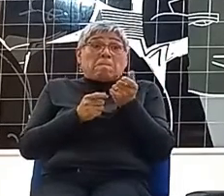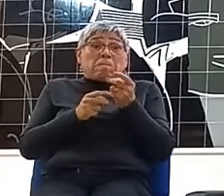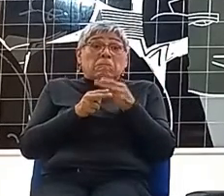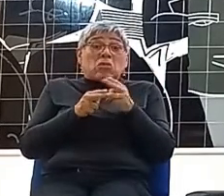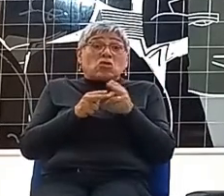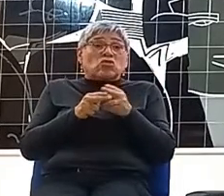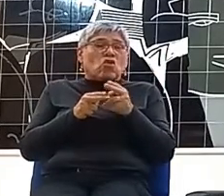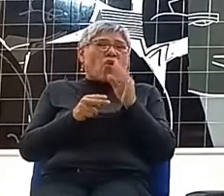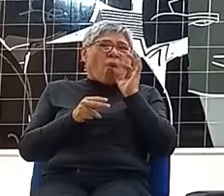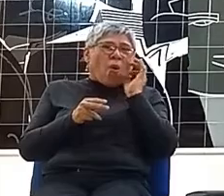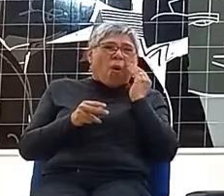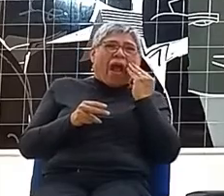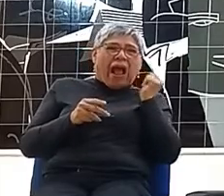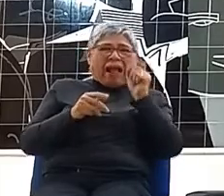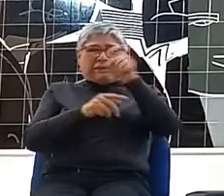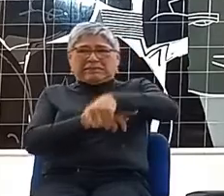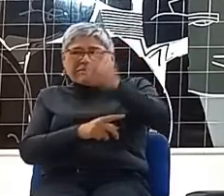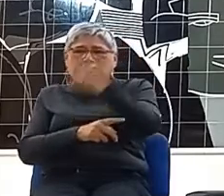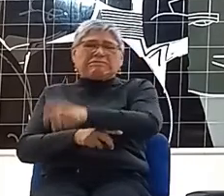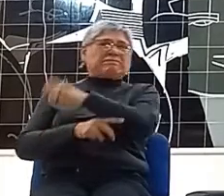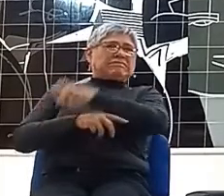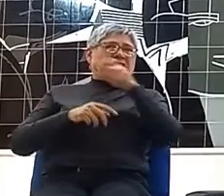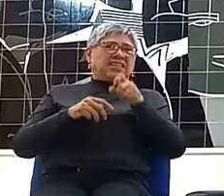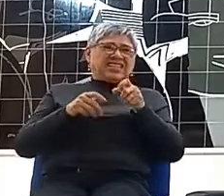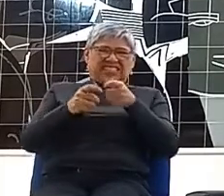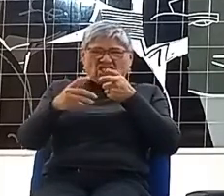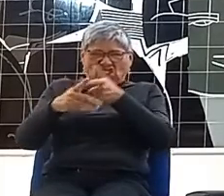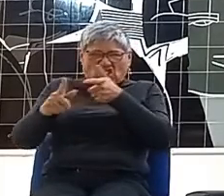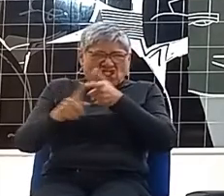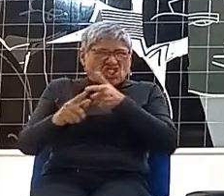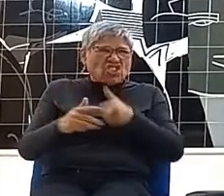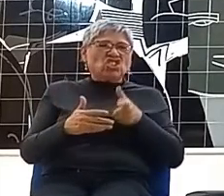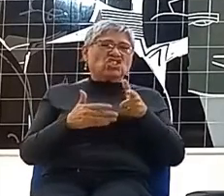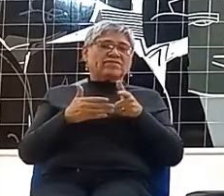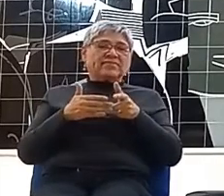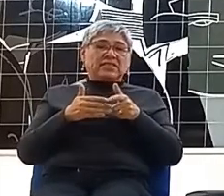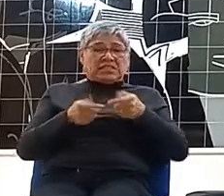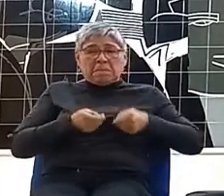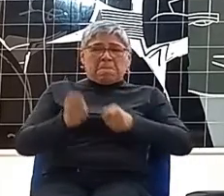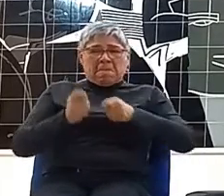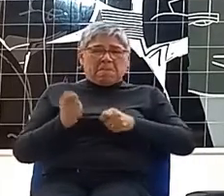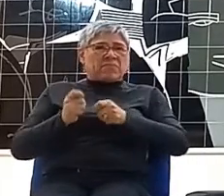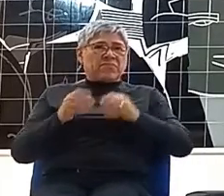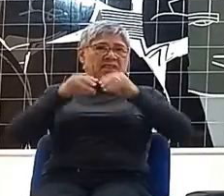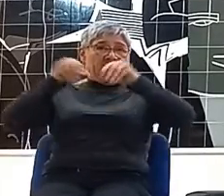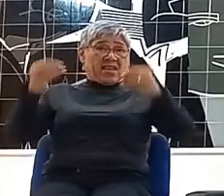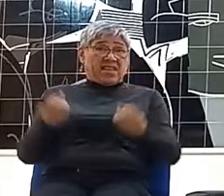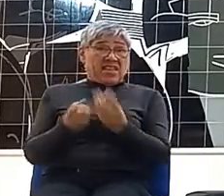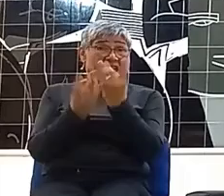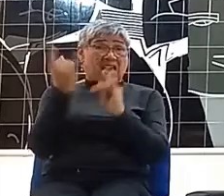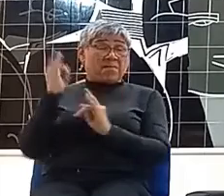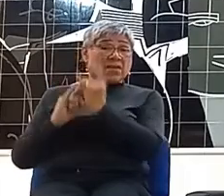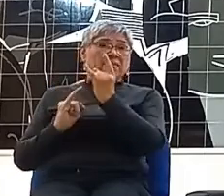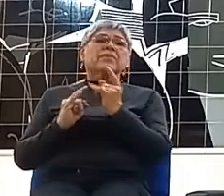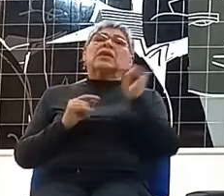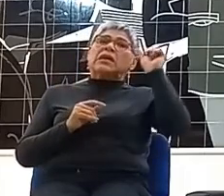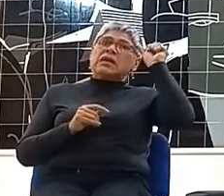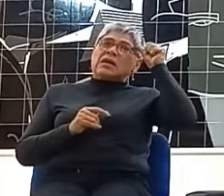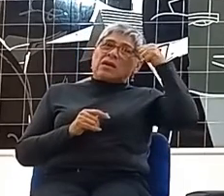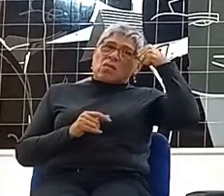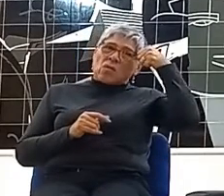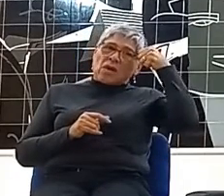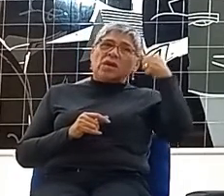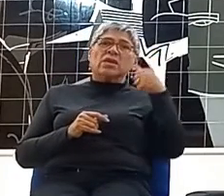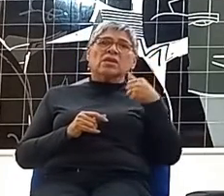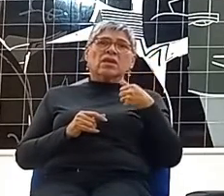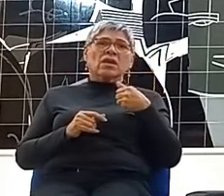hombres y máquinas soltando flatos grises sobre la hierba. Recuerda para entonces